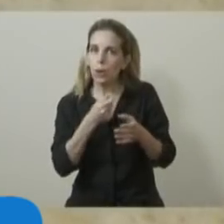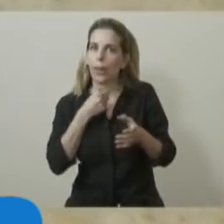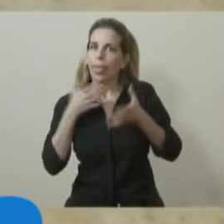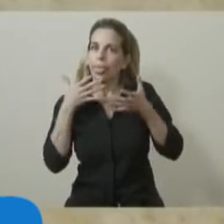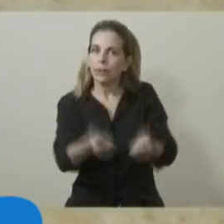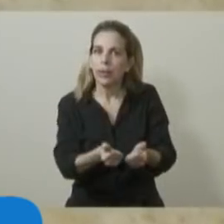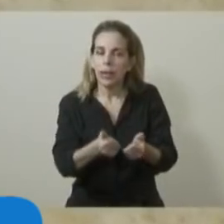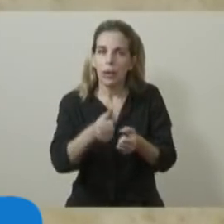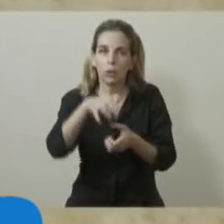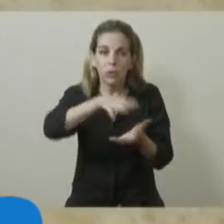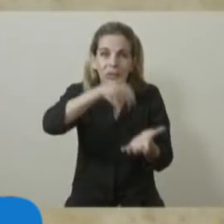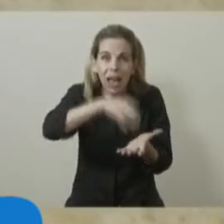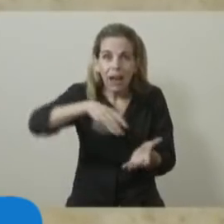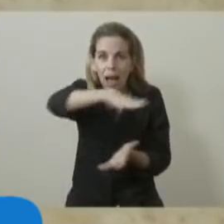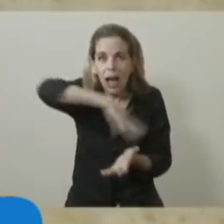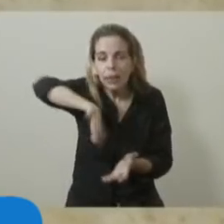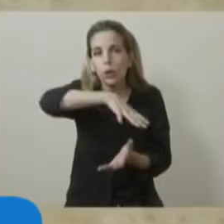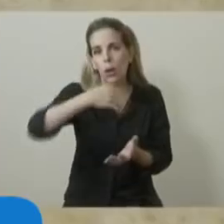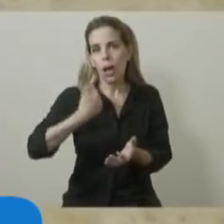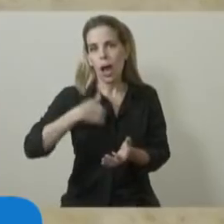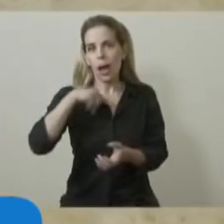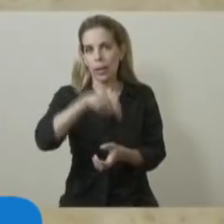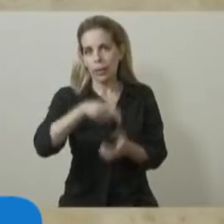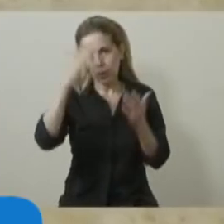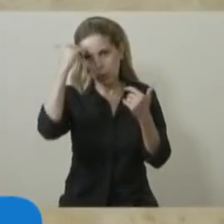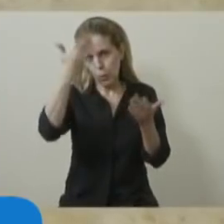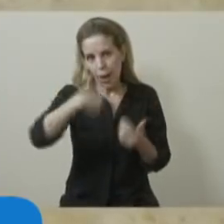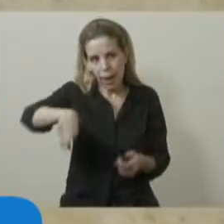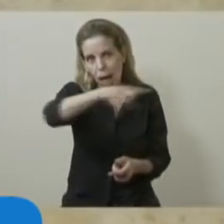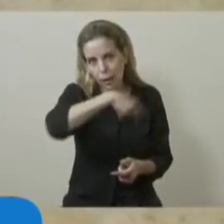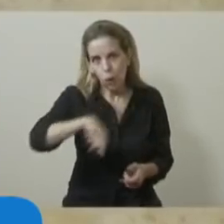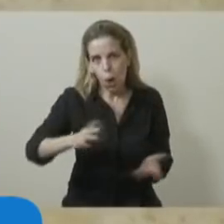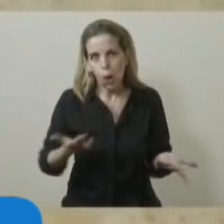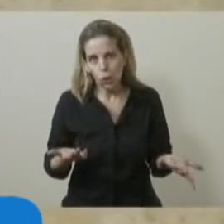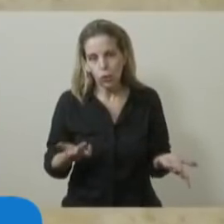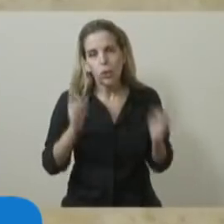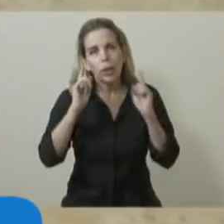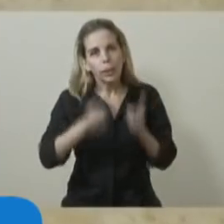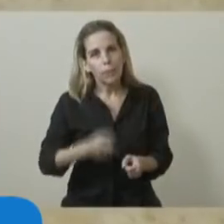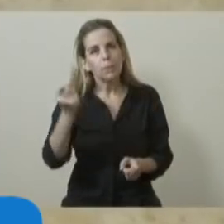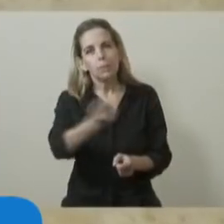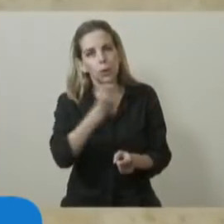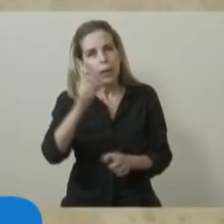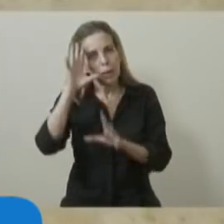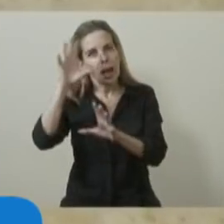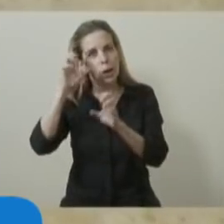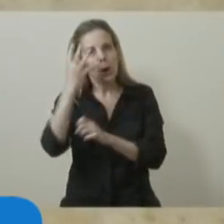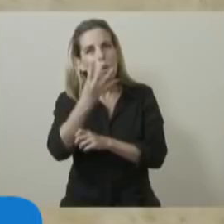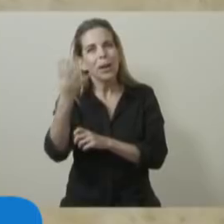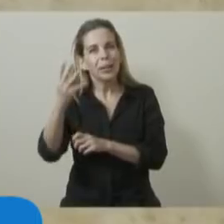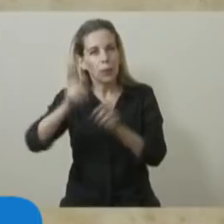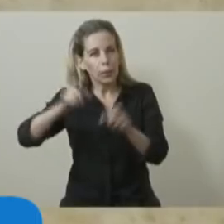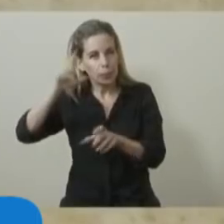integridad territorial de la Argentina. Y tampoco podemos olvidar a los tripulantes, a los 44